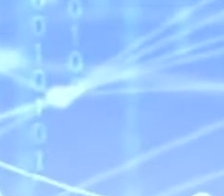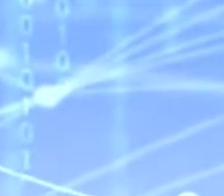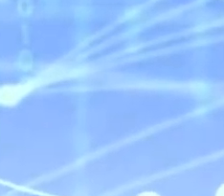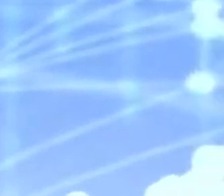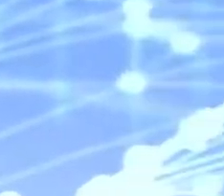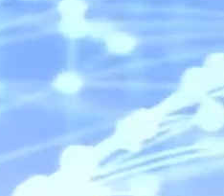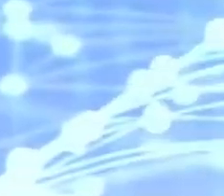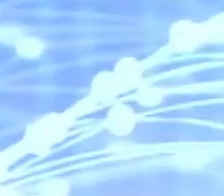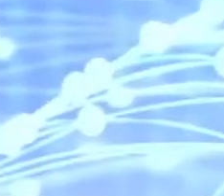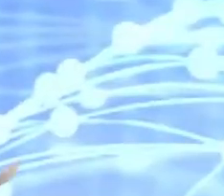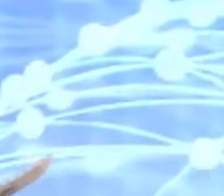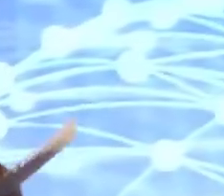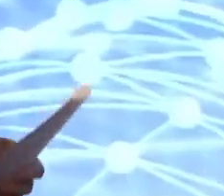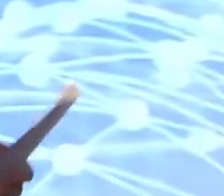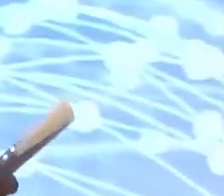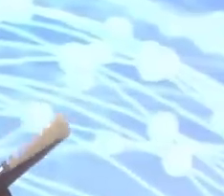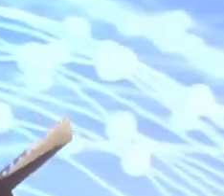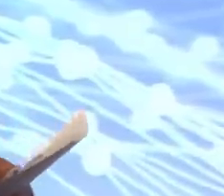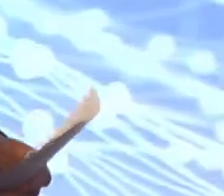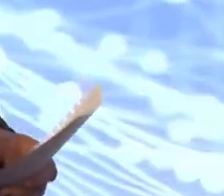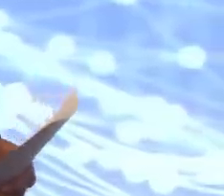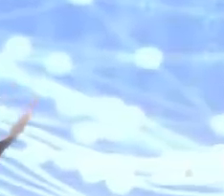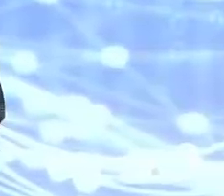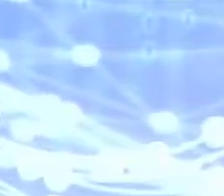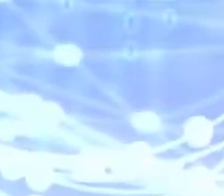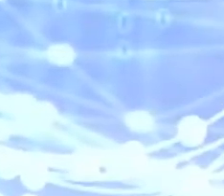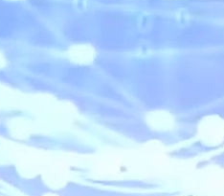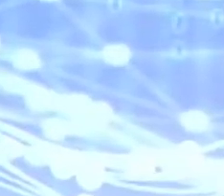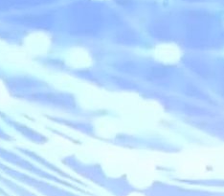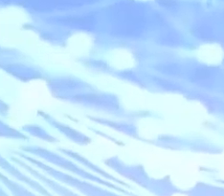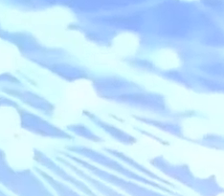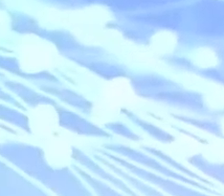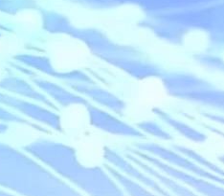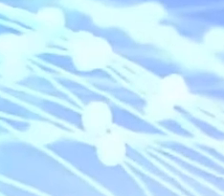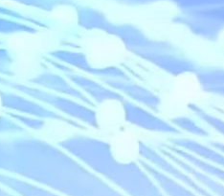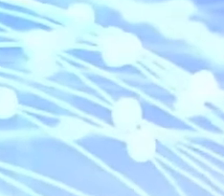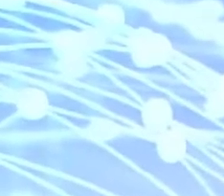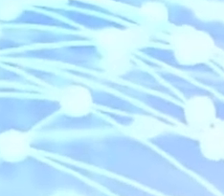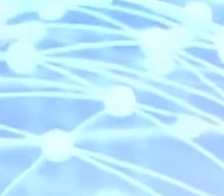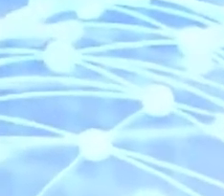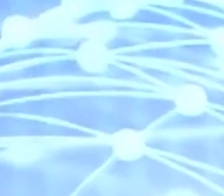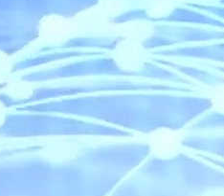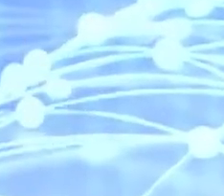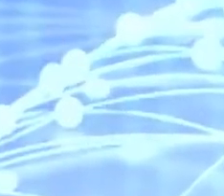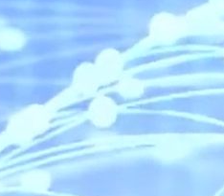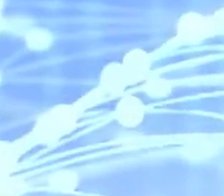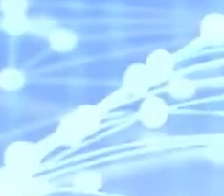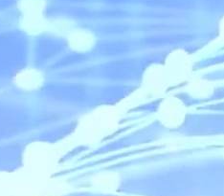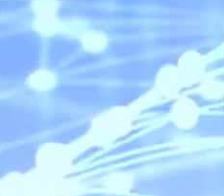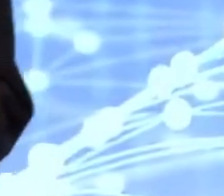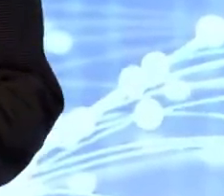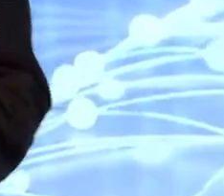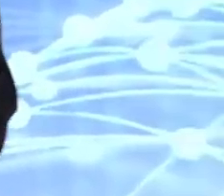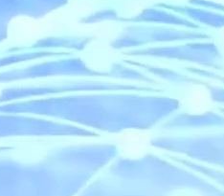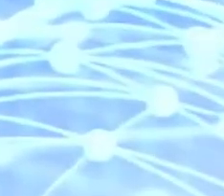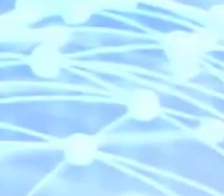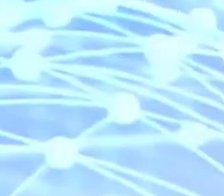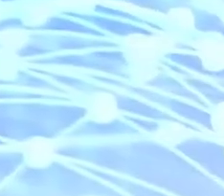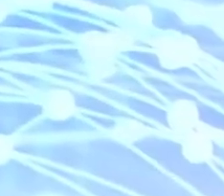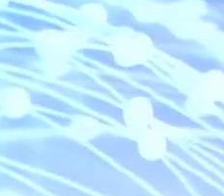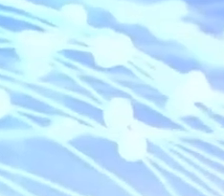duerman. Yo quiero hablar de la evolución de las subastas de